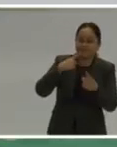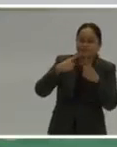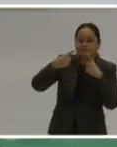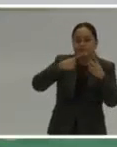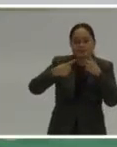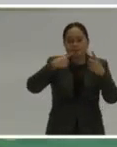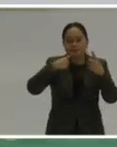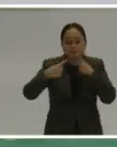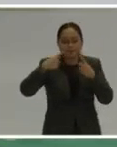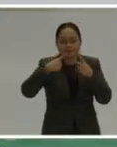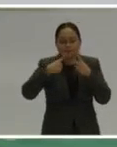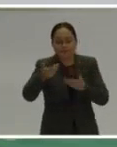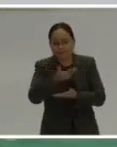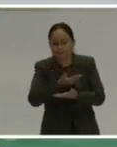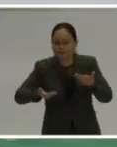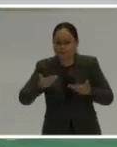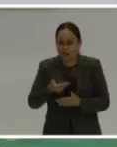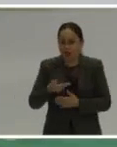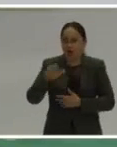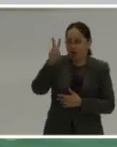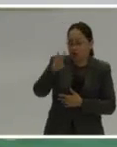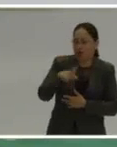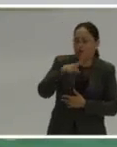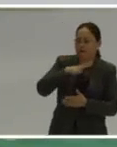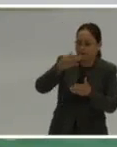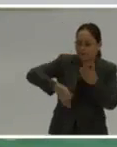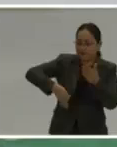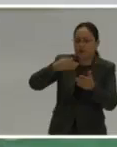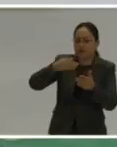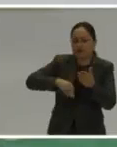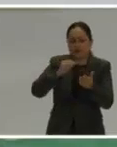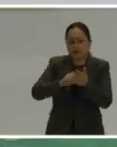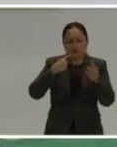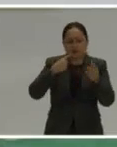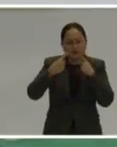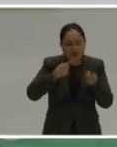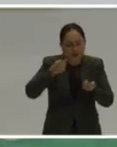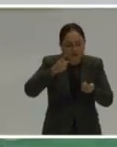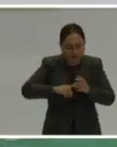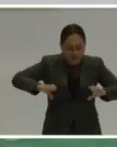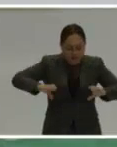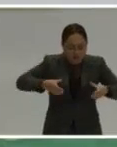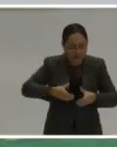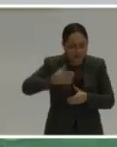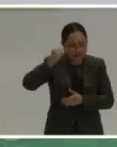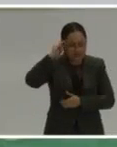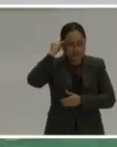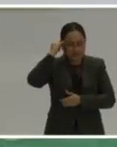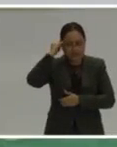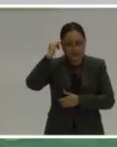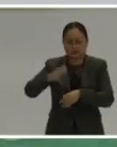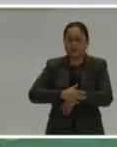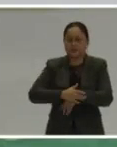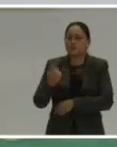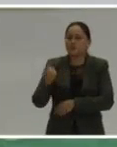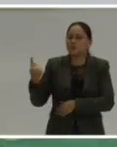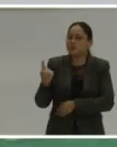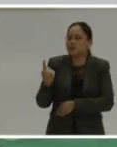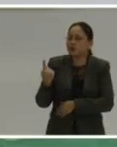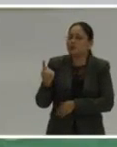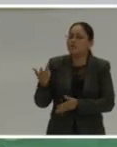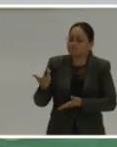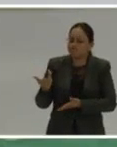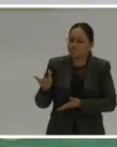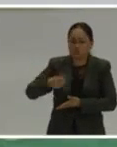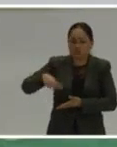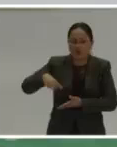y también viene a ser este debate dentro de las comunidades indígenas porque se ha